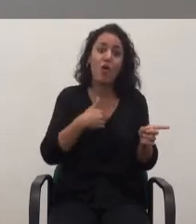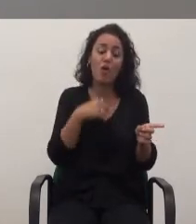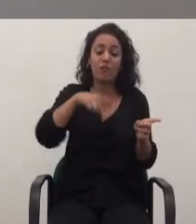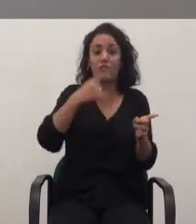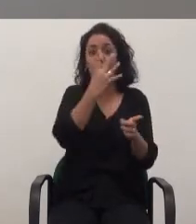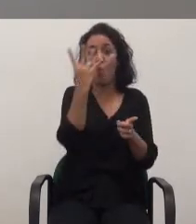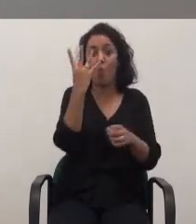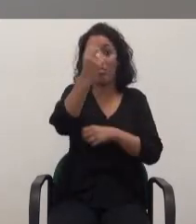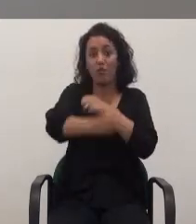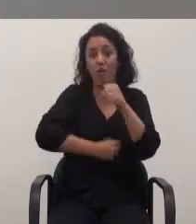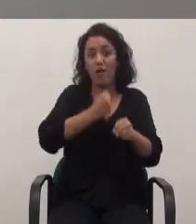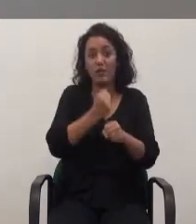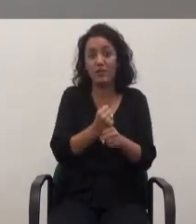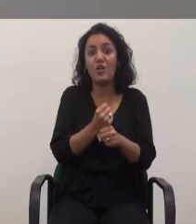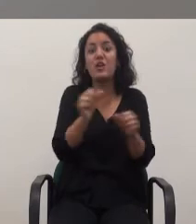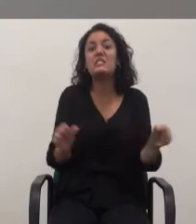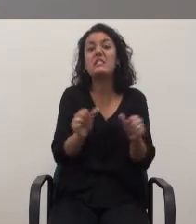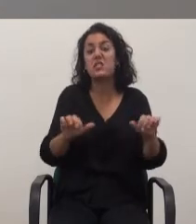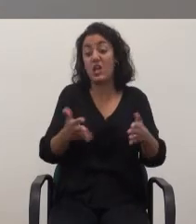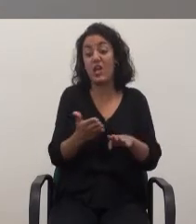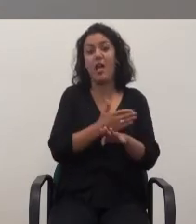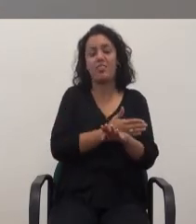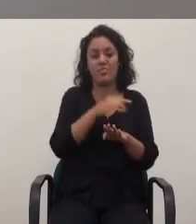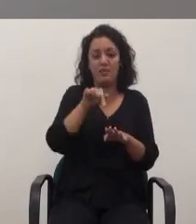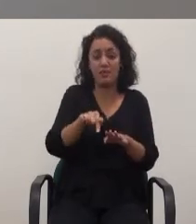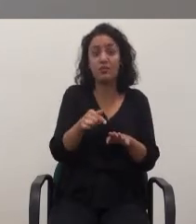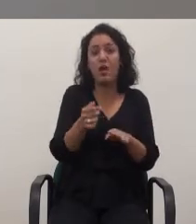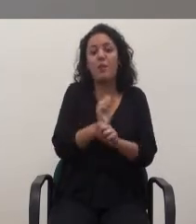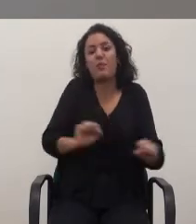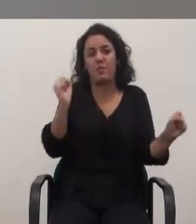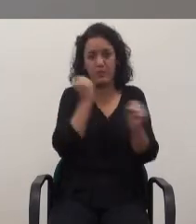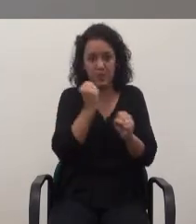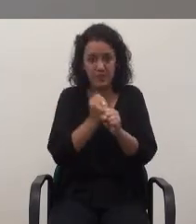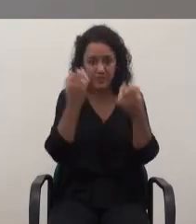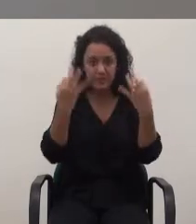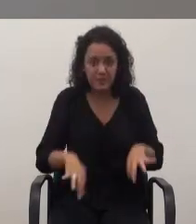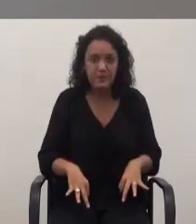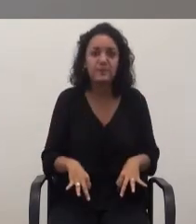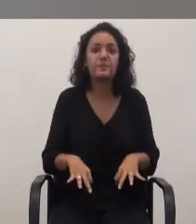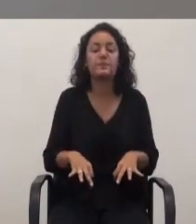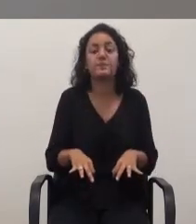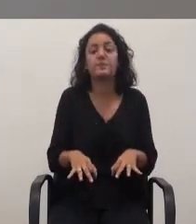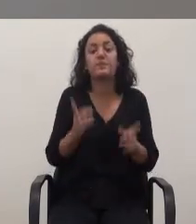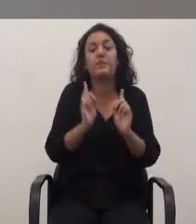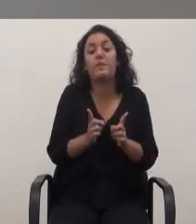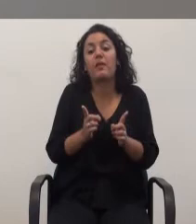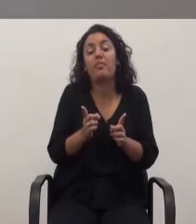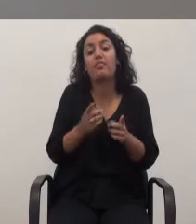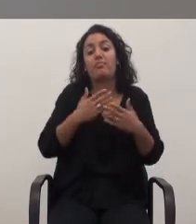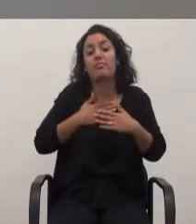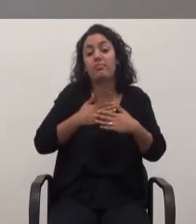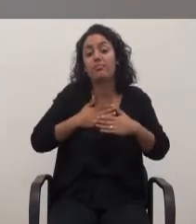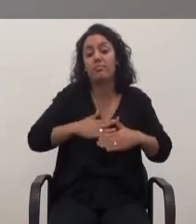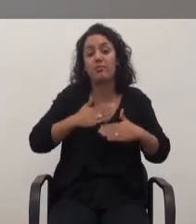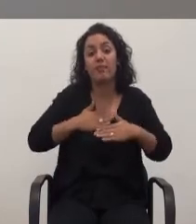4 años para que el proyecto saliera adelante, y también la tranquilidad de que